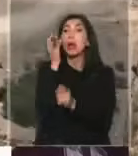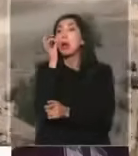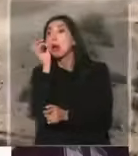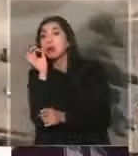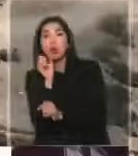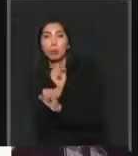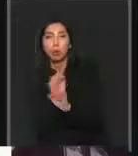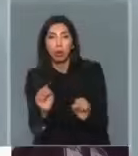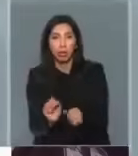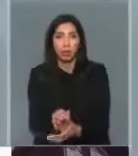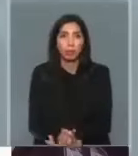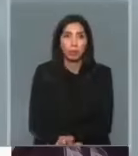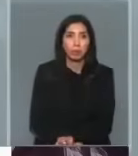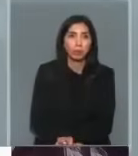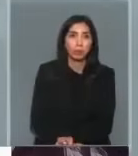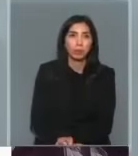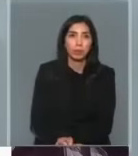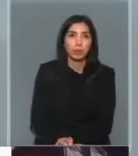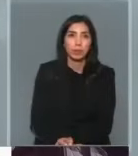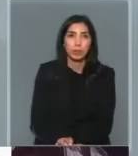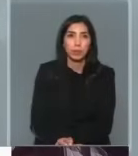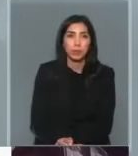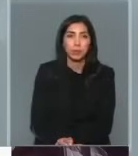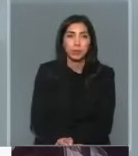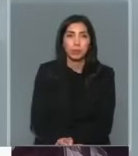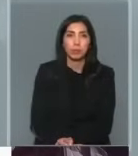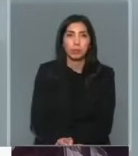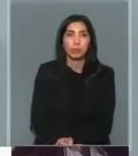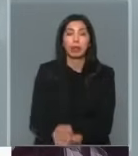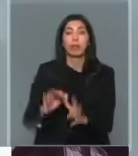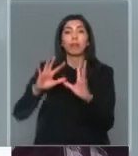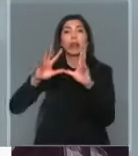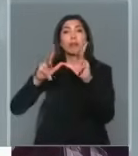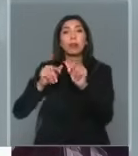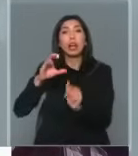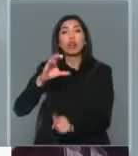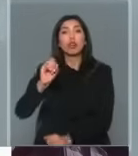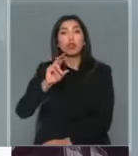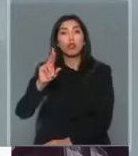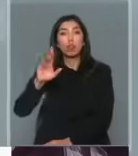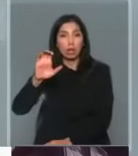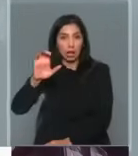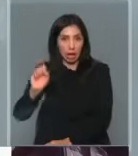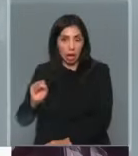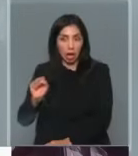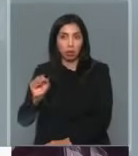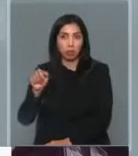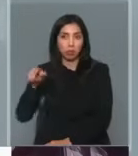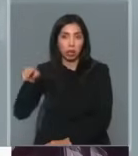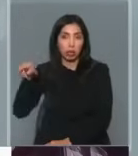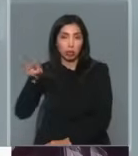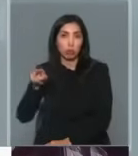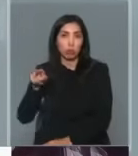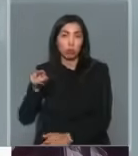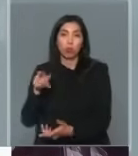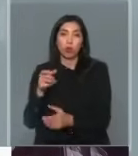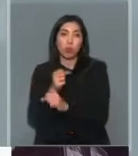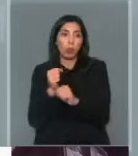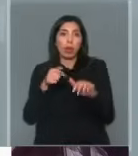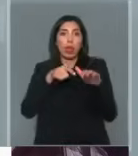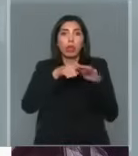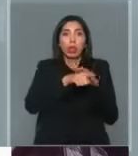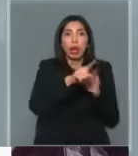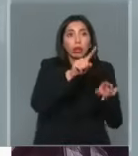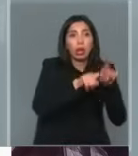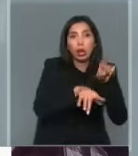inquisidora. Atendido que para la familia Correa es un riesgo de vida intentar acceder a su terreno, dada